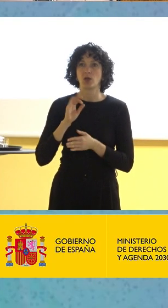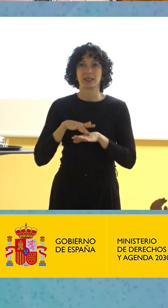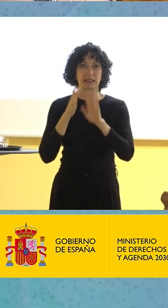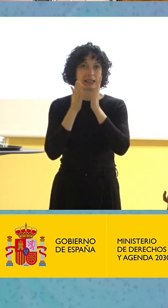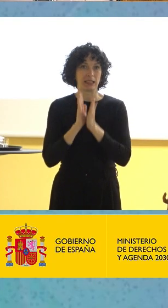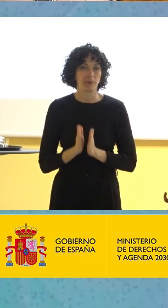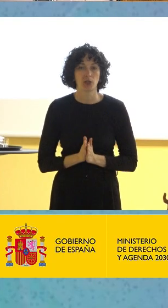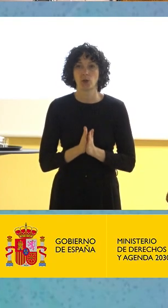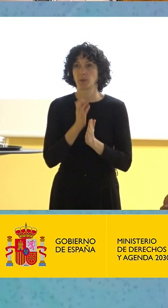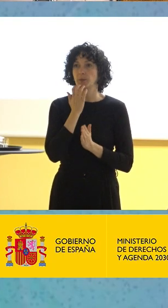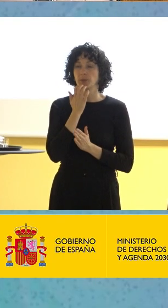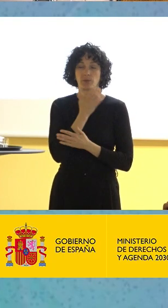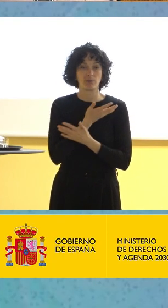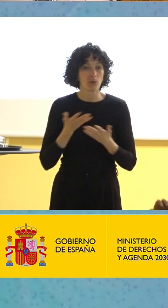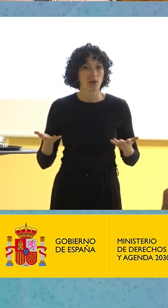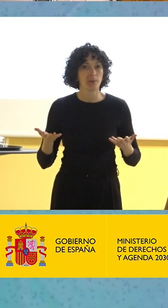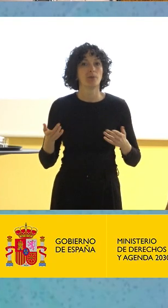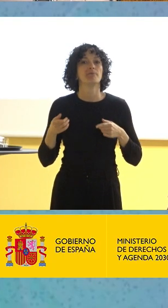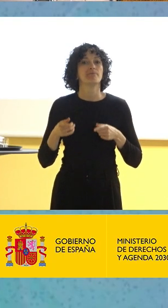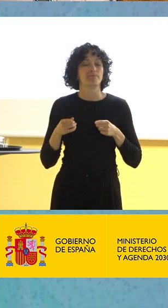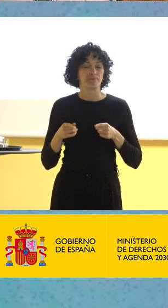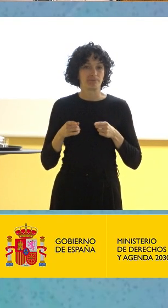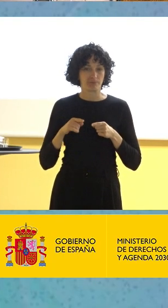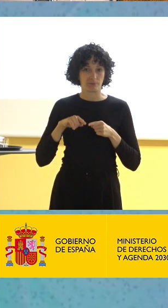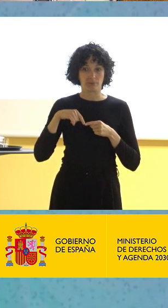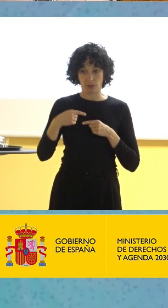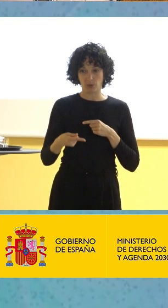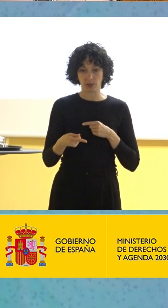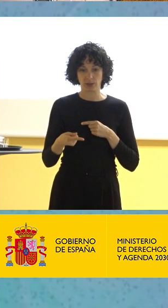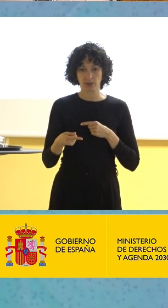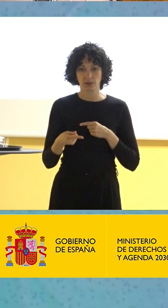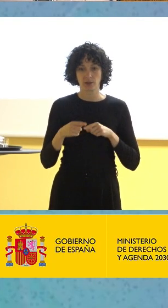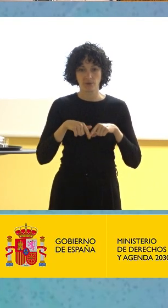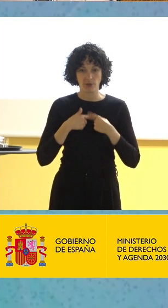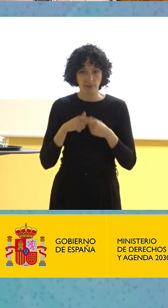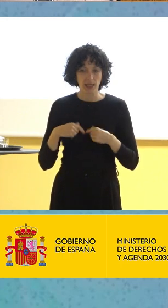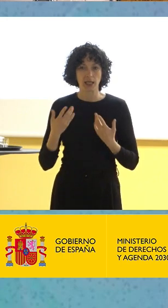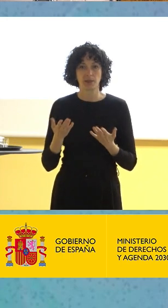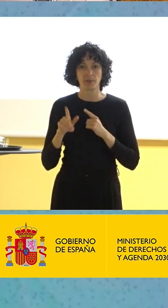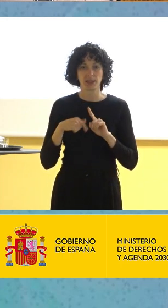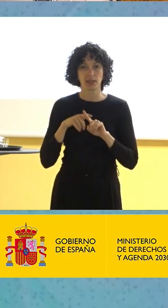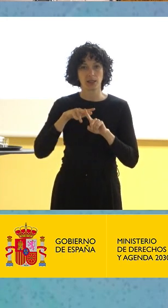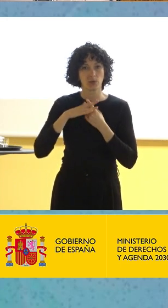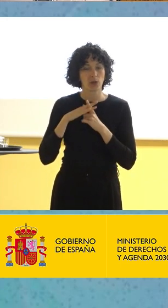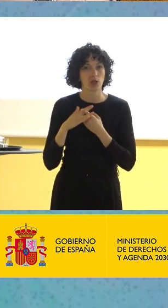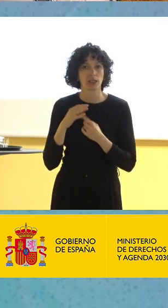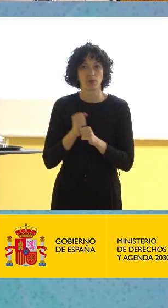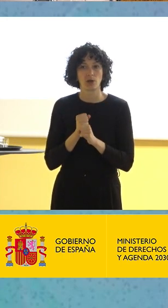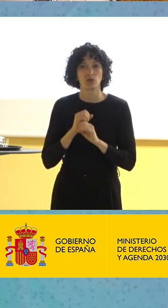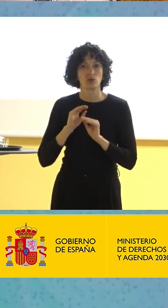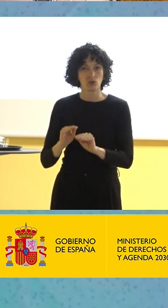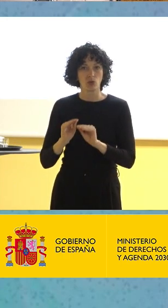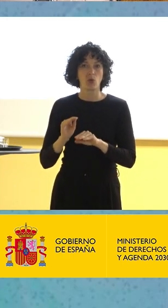etcétera, y todo lo que eso influye, ¿no?, también en las familias y en sus situaciones laborales,